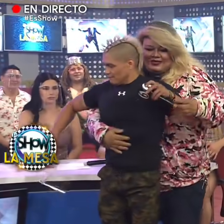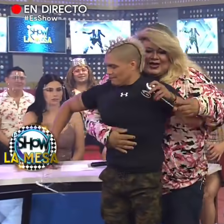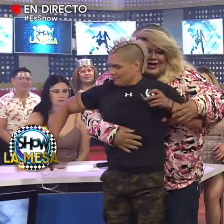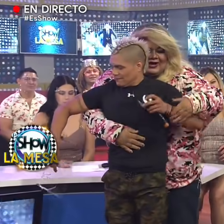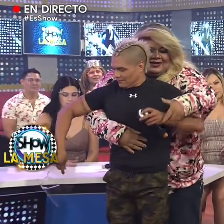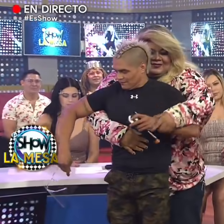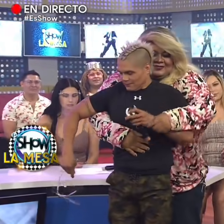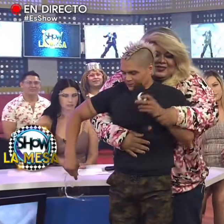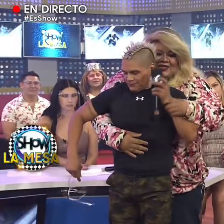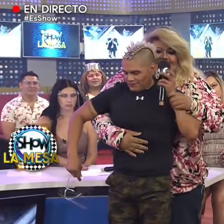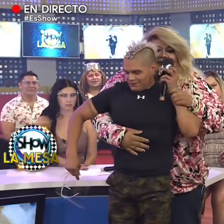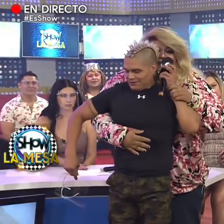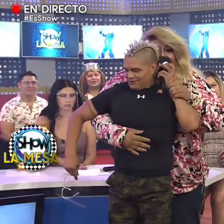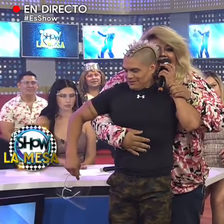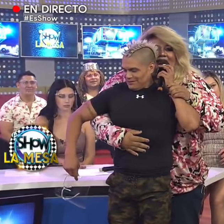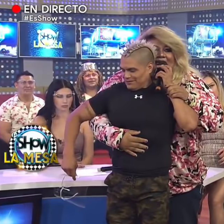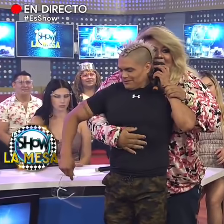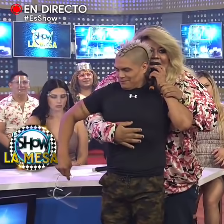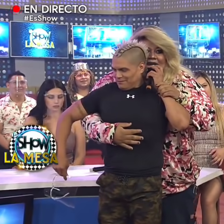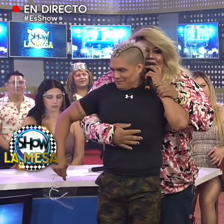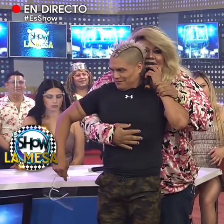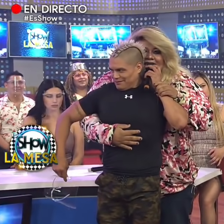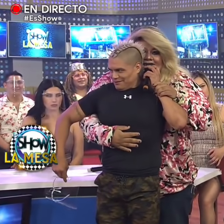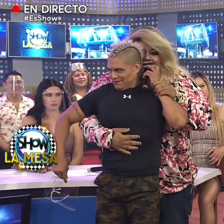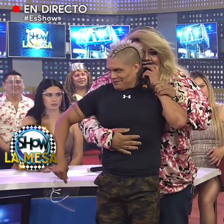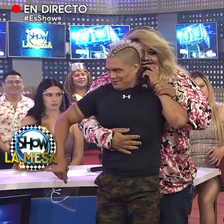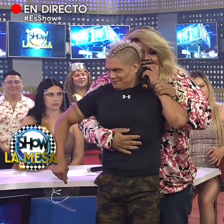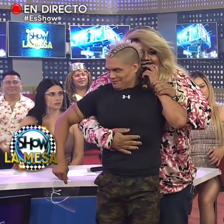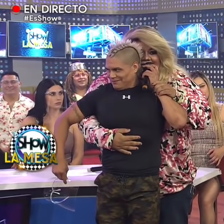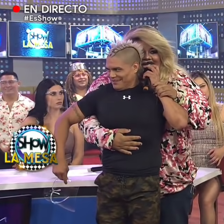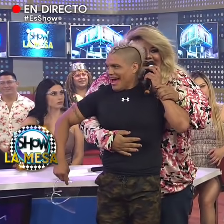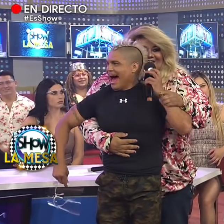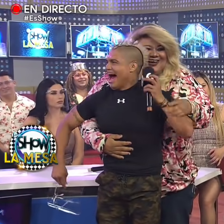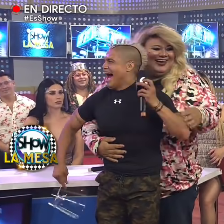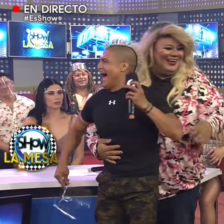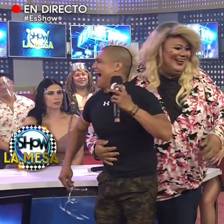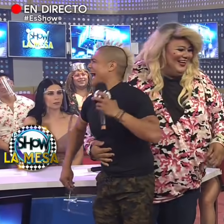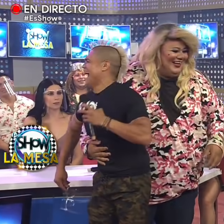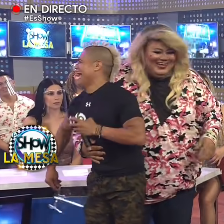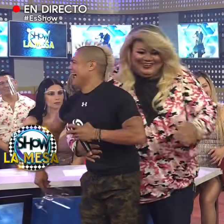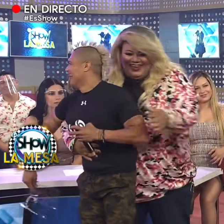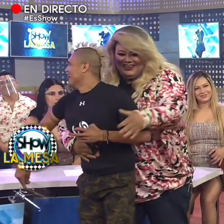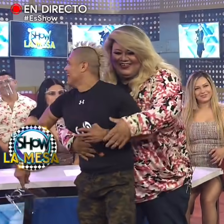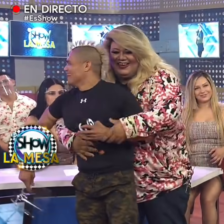A ver. ¿Me agarra? ¿Vas a querer para surtir las hamburguesas, amor?